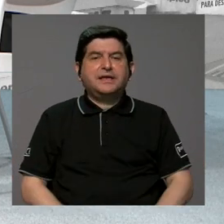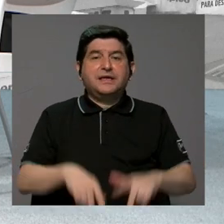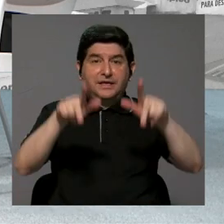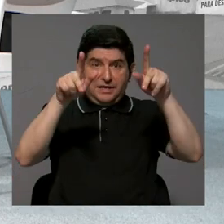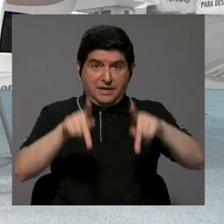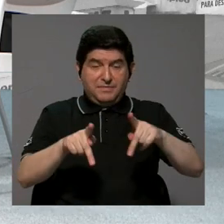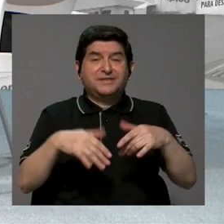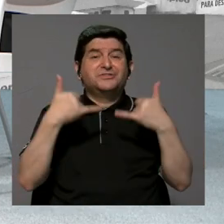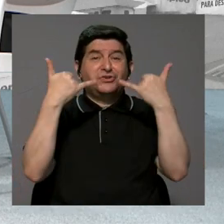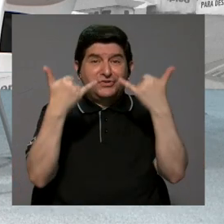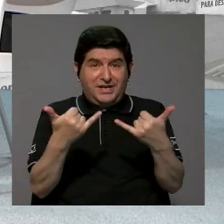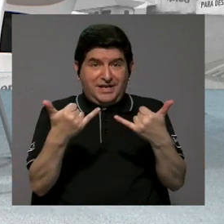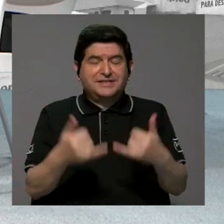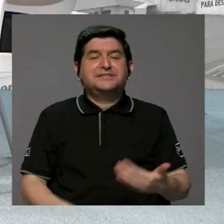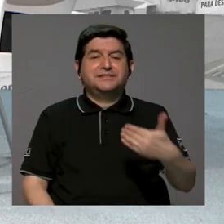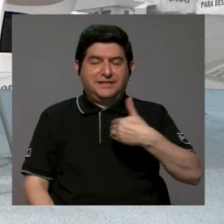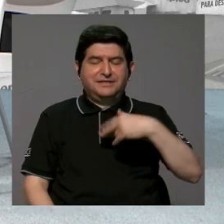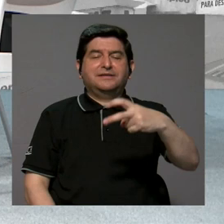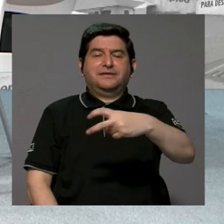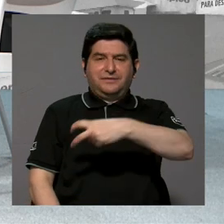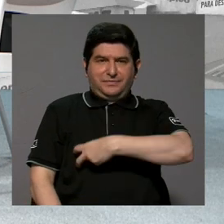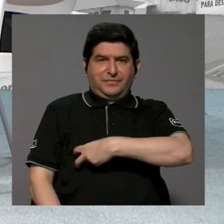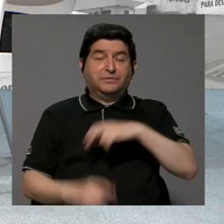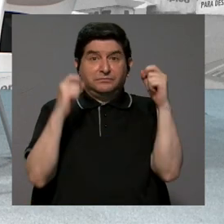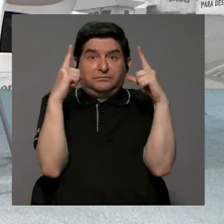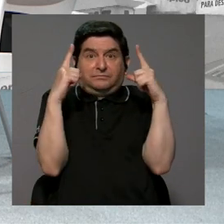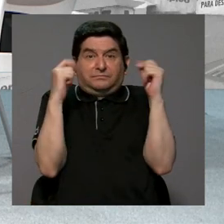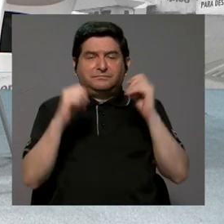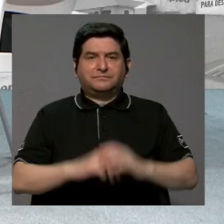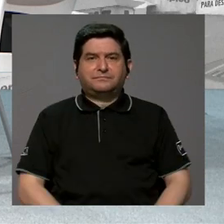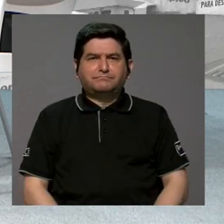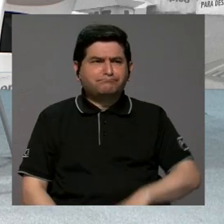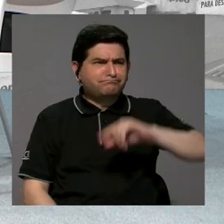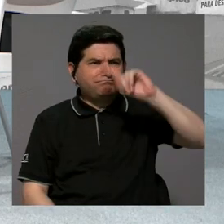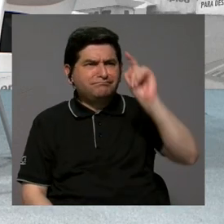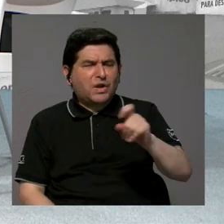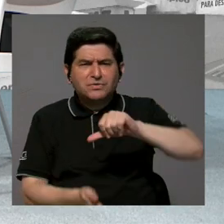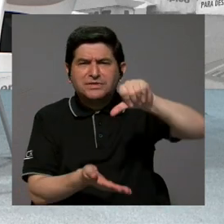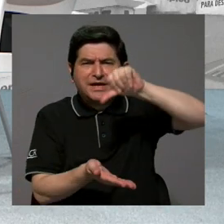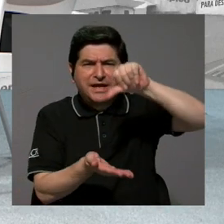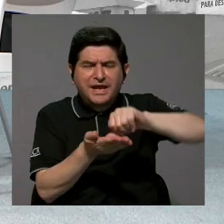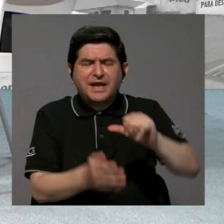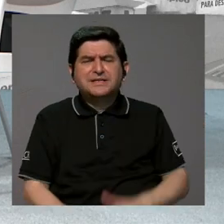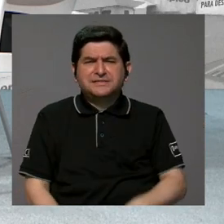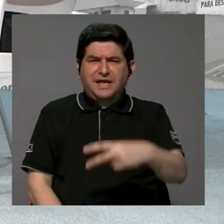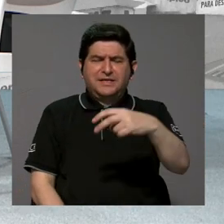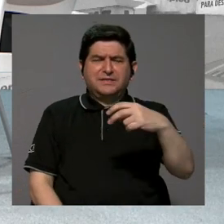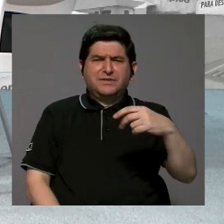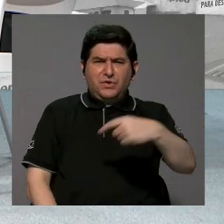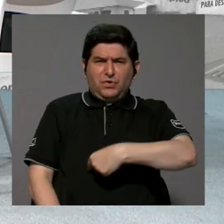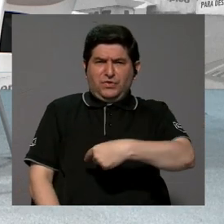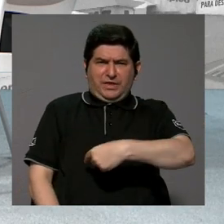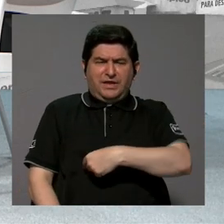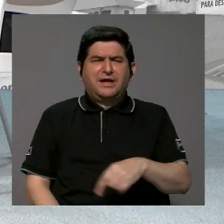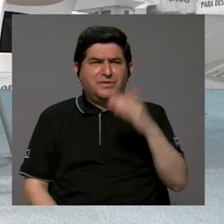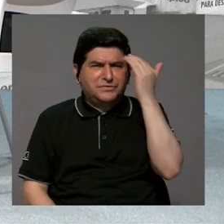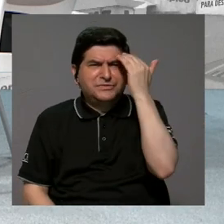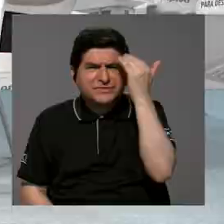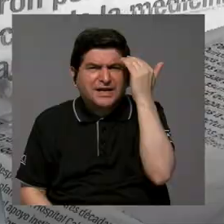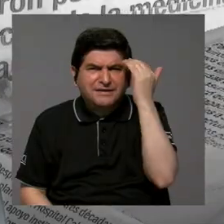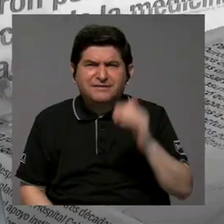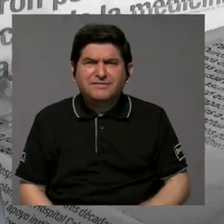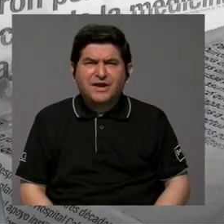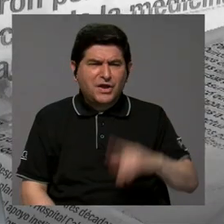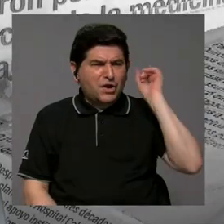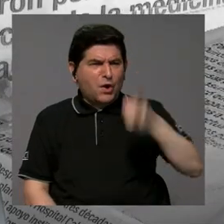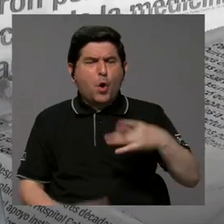pacientes ya trasplantados, ¿verdad? Nos toma por sorpresa, preguntamos al centro hepático si ellos saben, si conocen